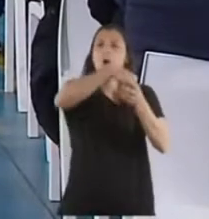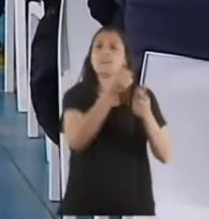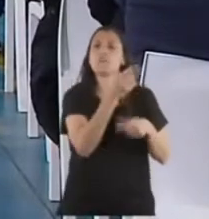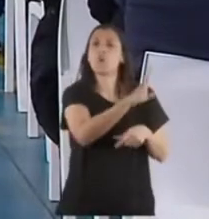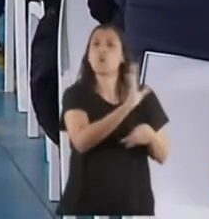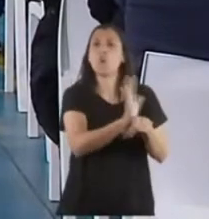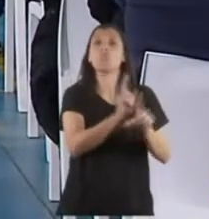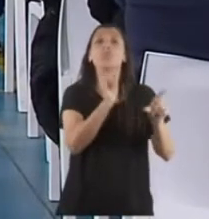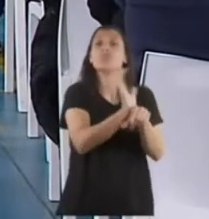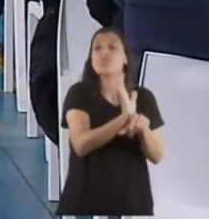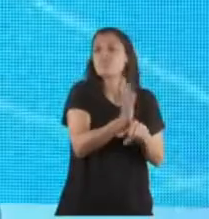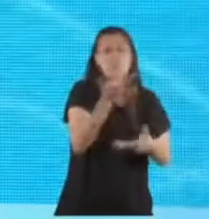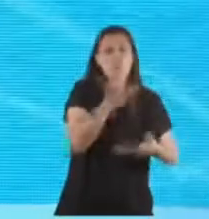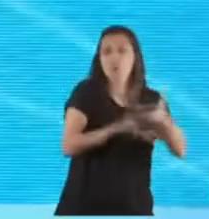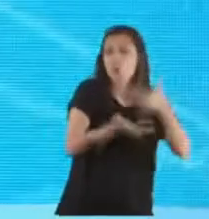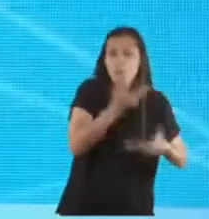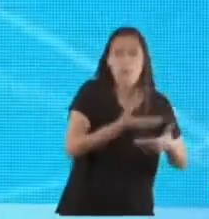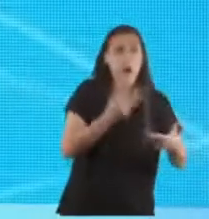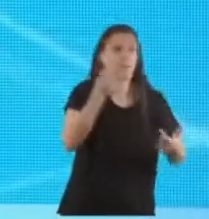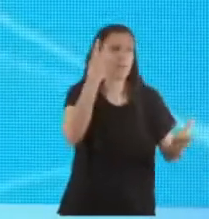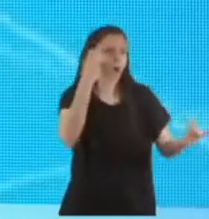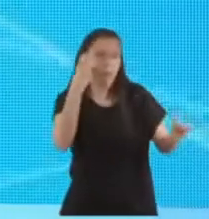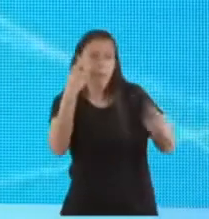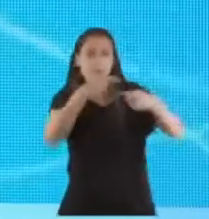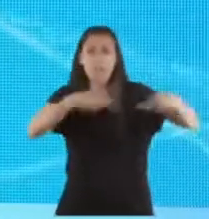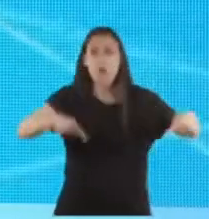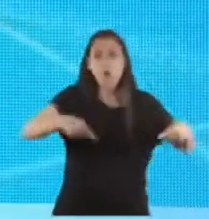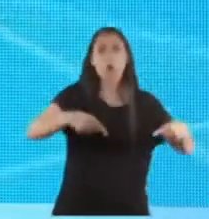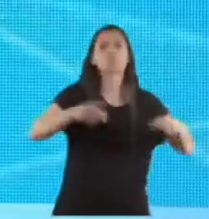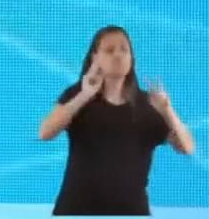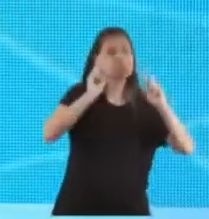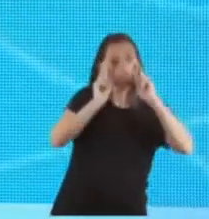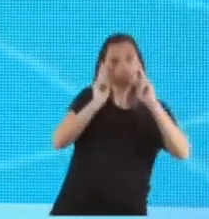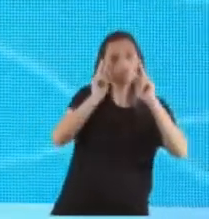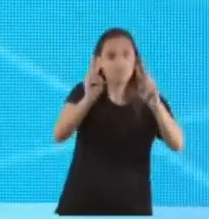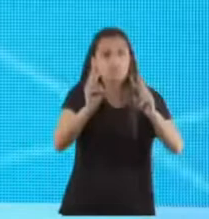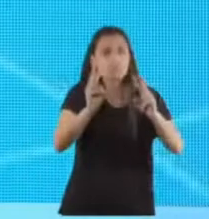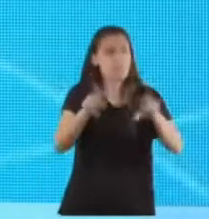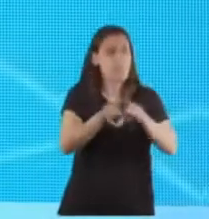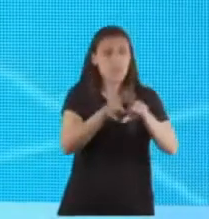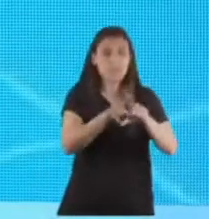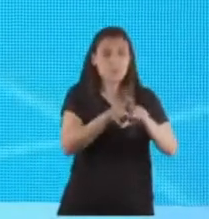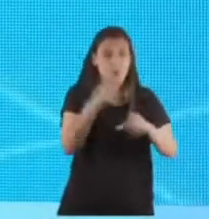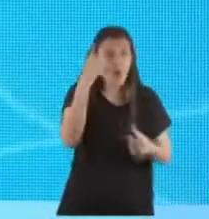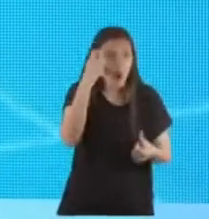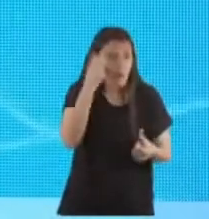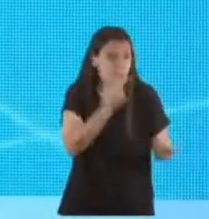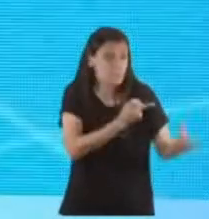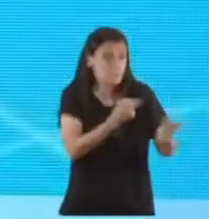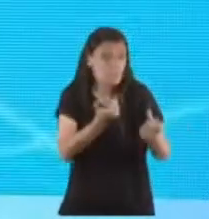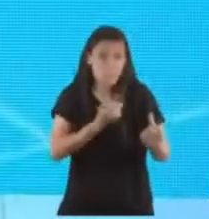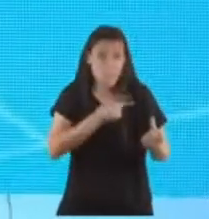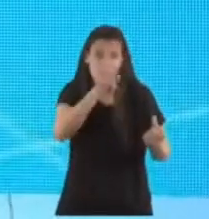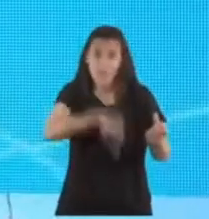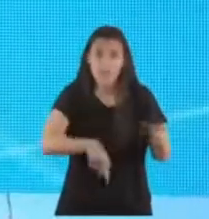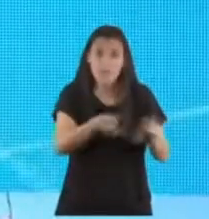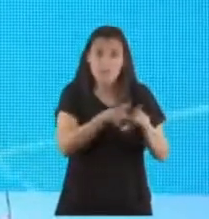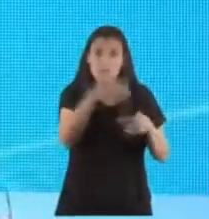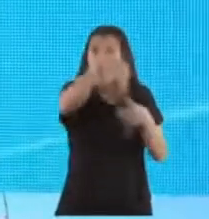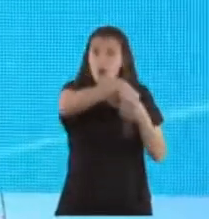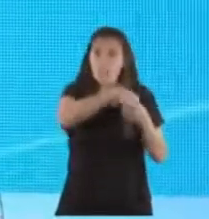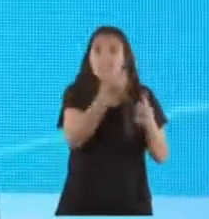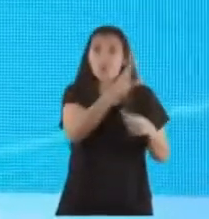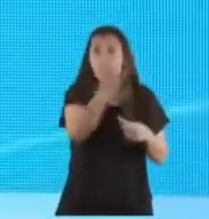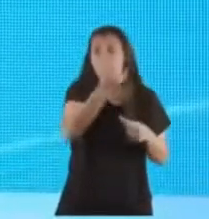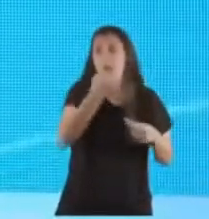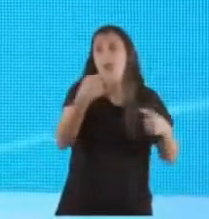ese compartir, ese aprender reglas, que se aprende en cada una de las actividades que se llevan